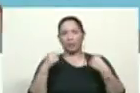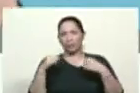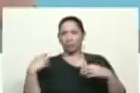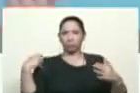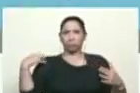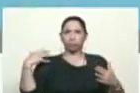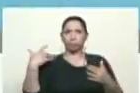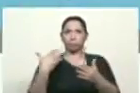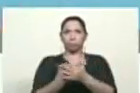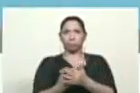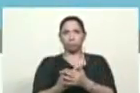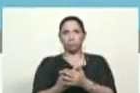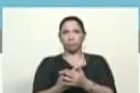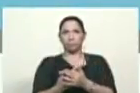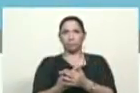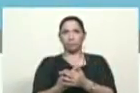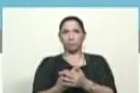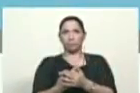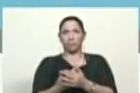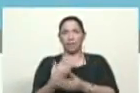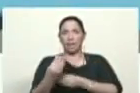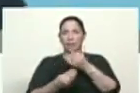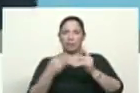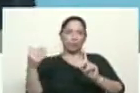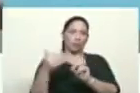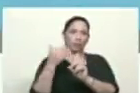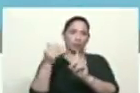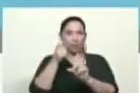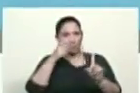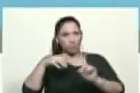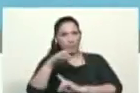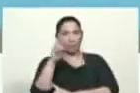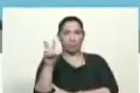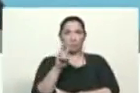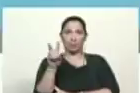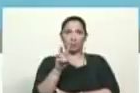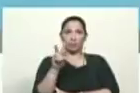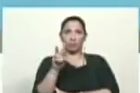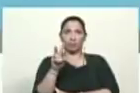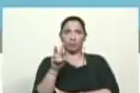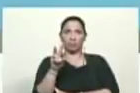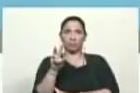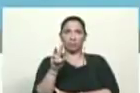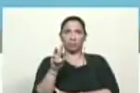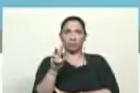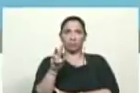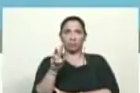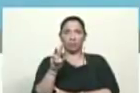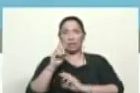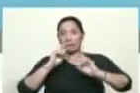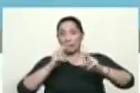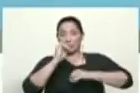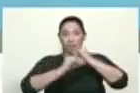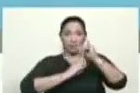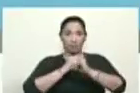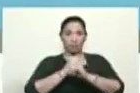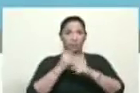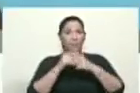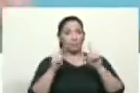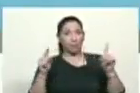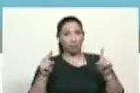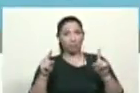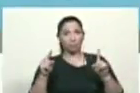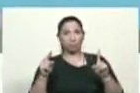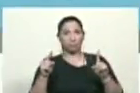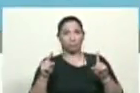venido implementando para agredir al pueblo venezolano, eso desde el punto de vista internacional. Pero a lo interno,